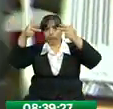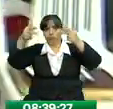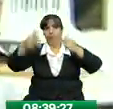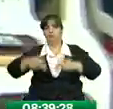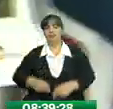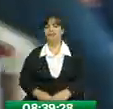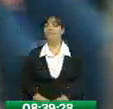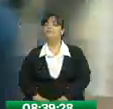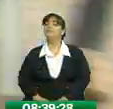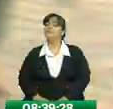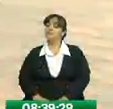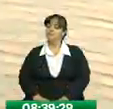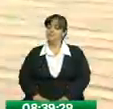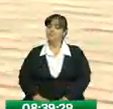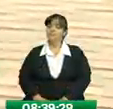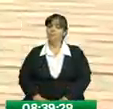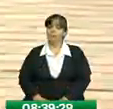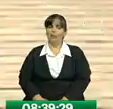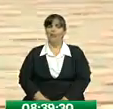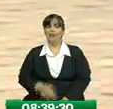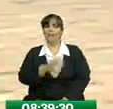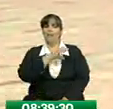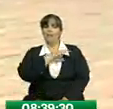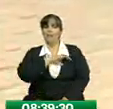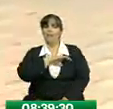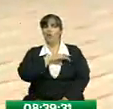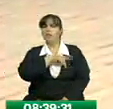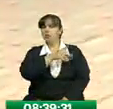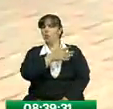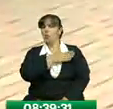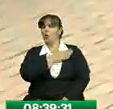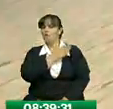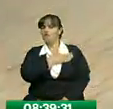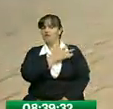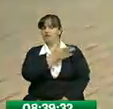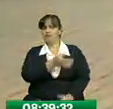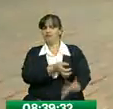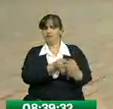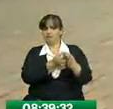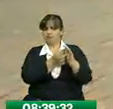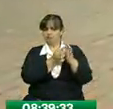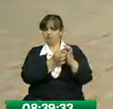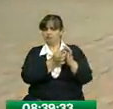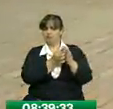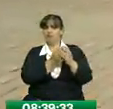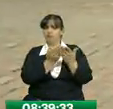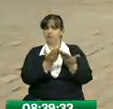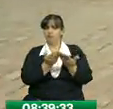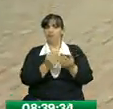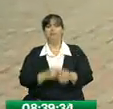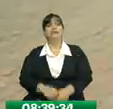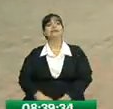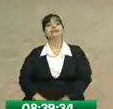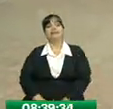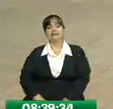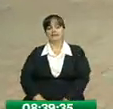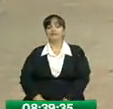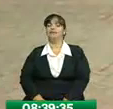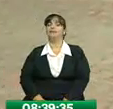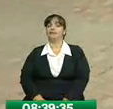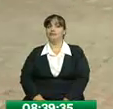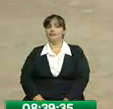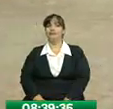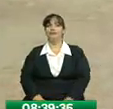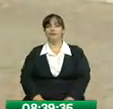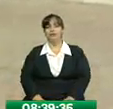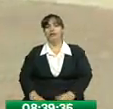campaña dice policía es un amigo, es un amigo de la policía, trabajan en conjunto también para vivir en comunidad.